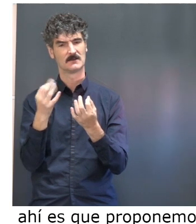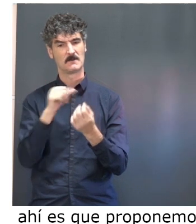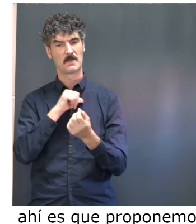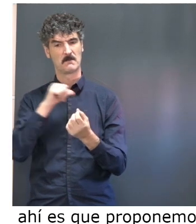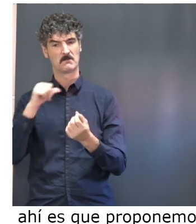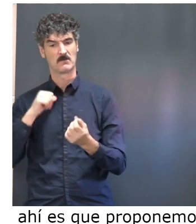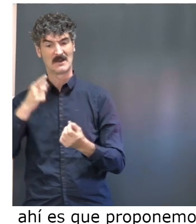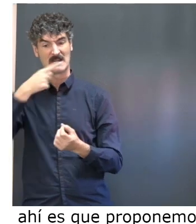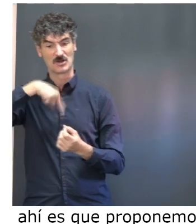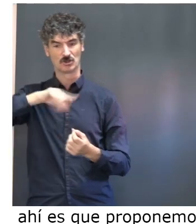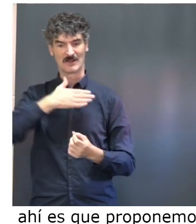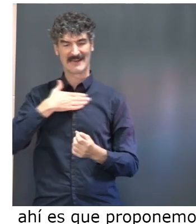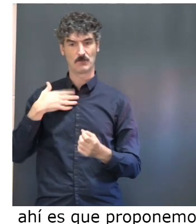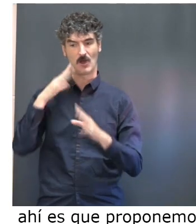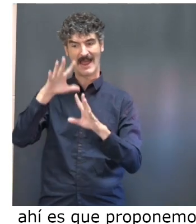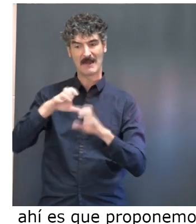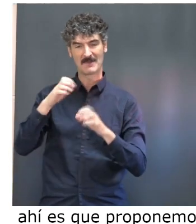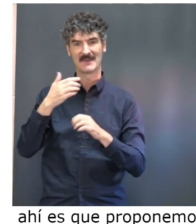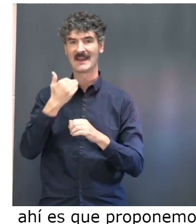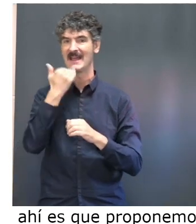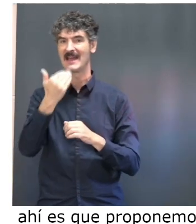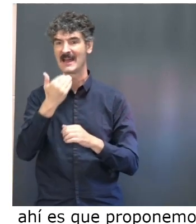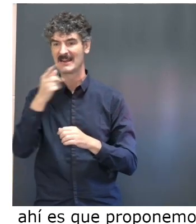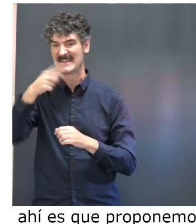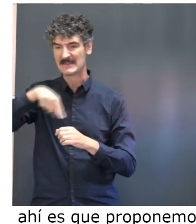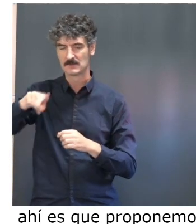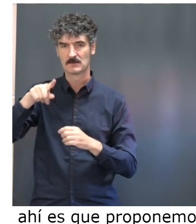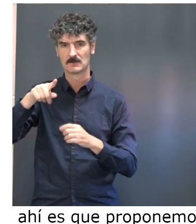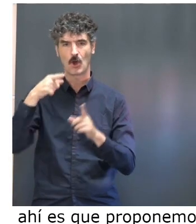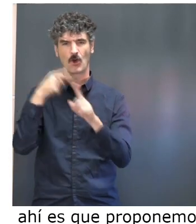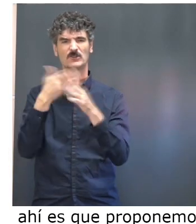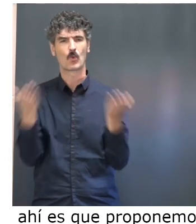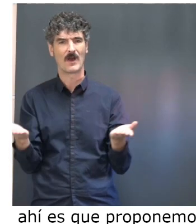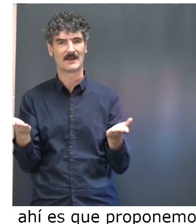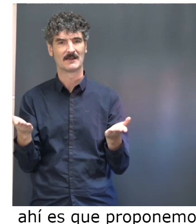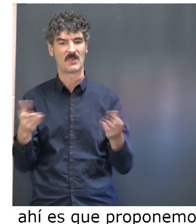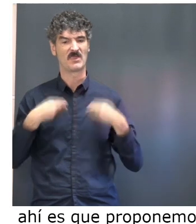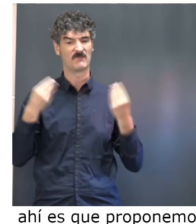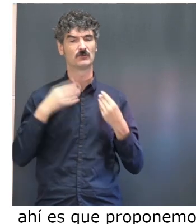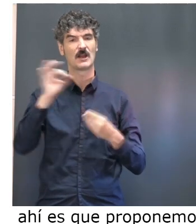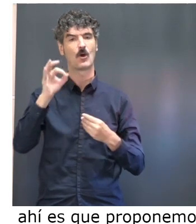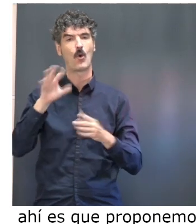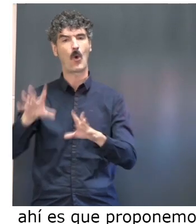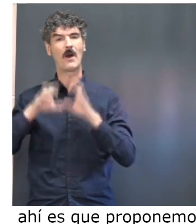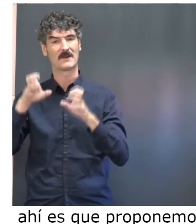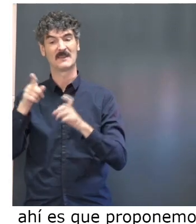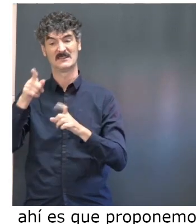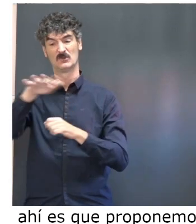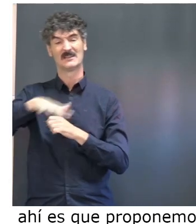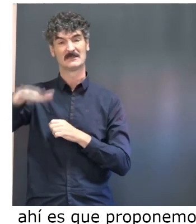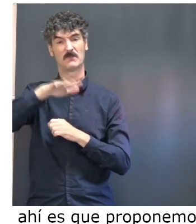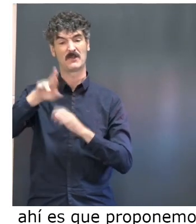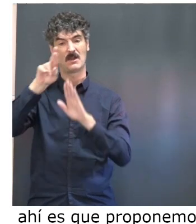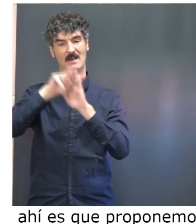querer que aprendan algo, que querer que disfruten, que ese momento es para el disfrute. Es un espacio de actividad no reglada en ese sentido. Es